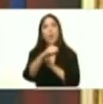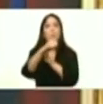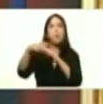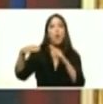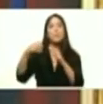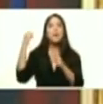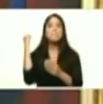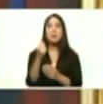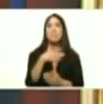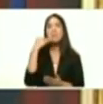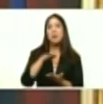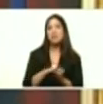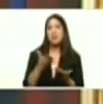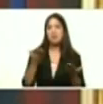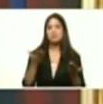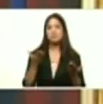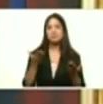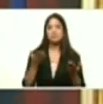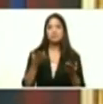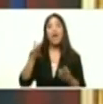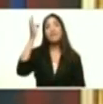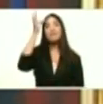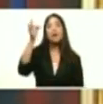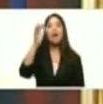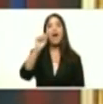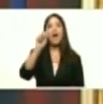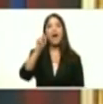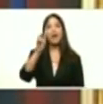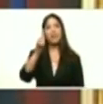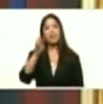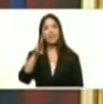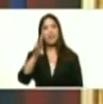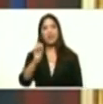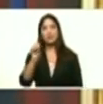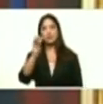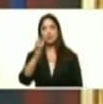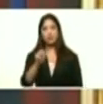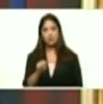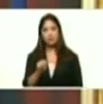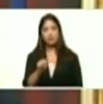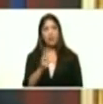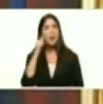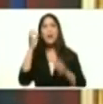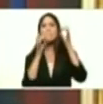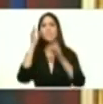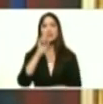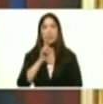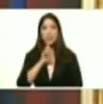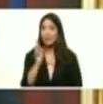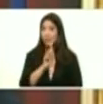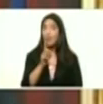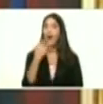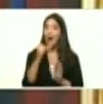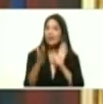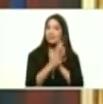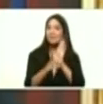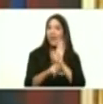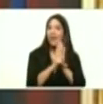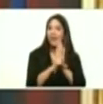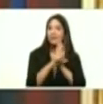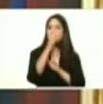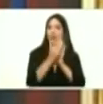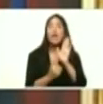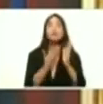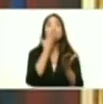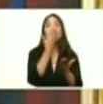para matar al fiscal Anderson. No miento con esto. Está la ley certificada. Yo mandé a pedir